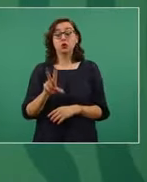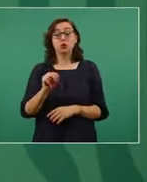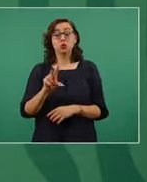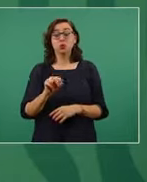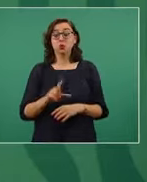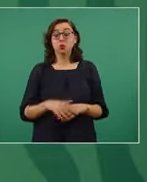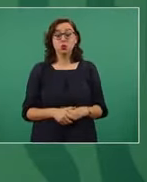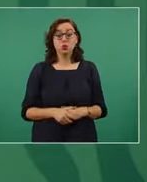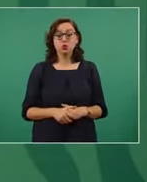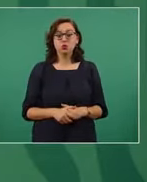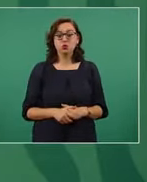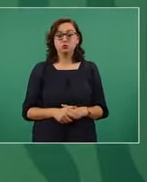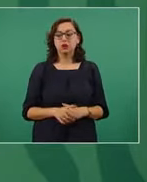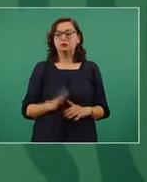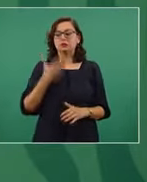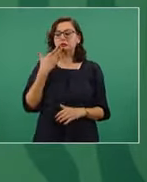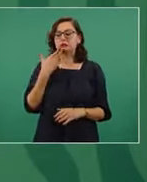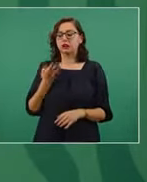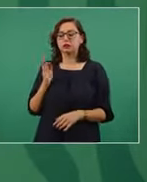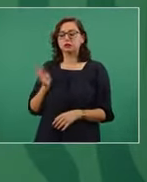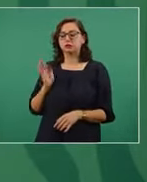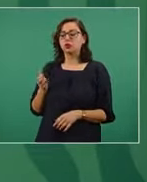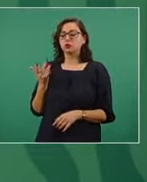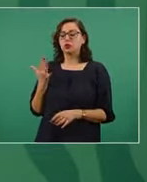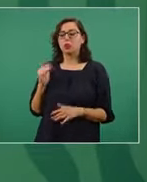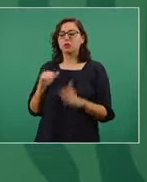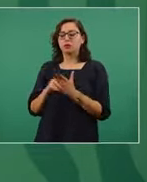dices, no, no, déjame los 50.